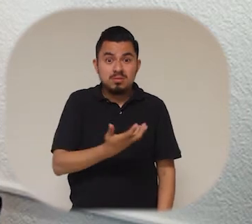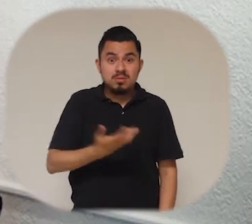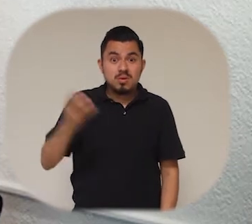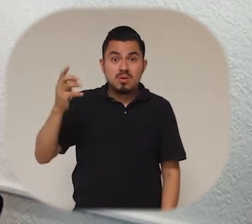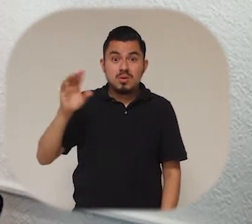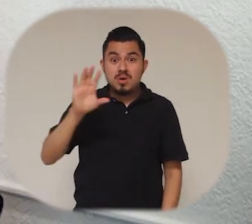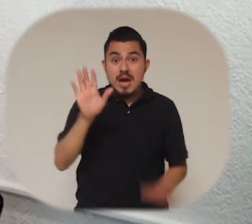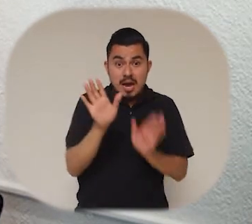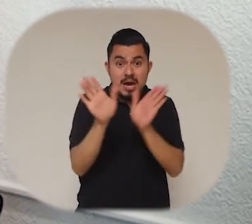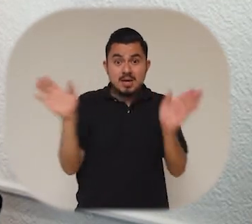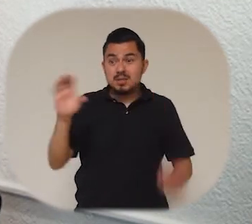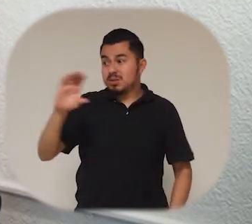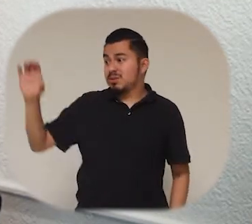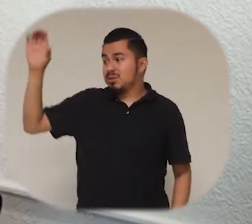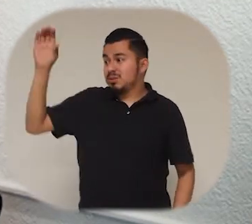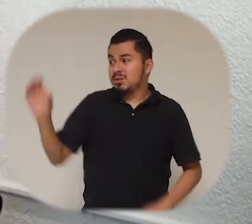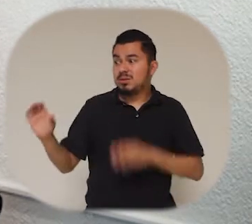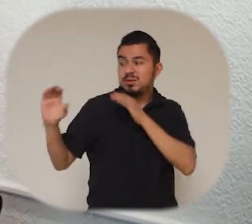esta cruz